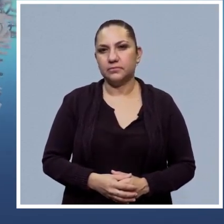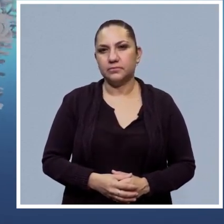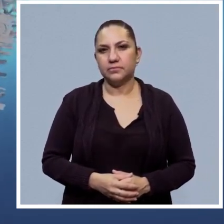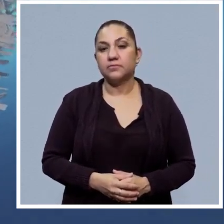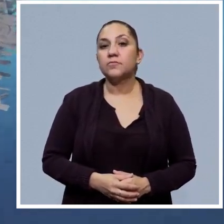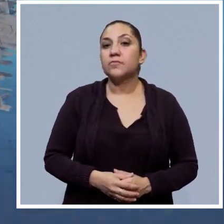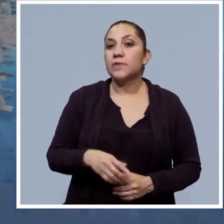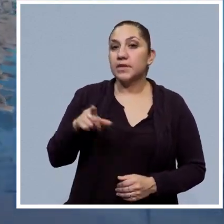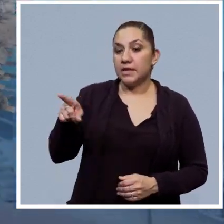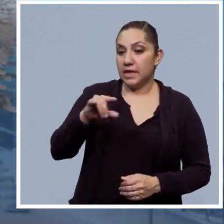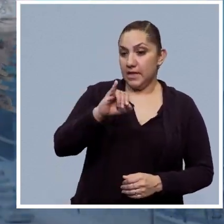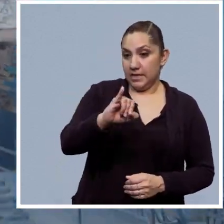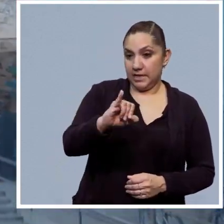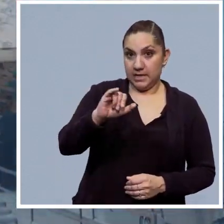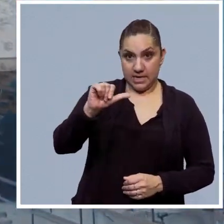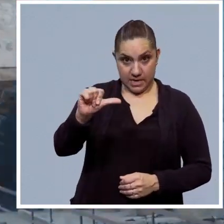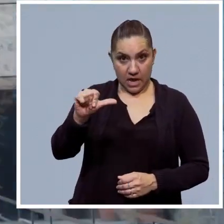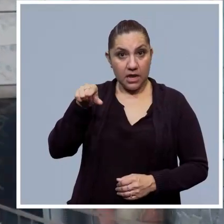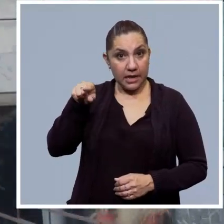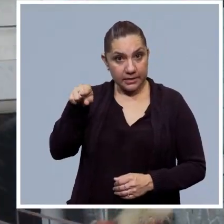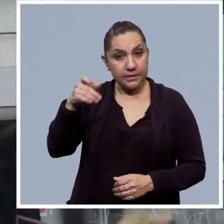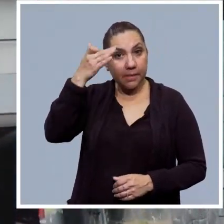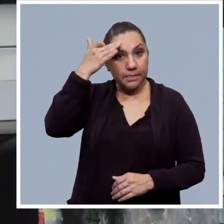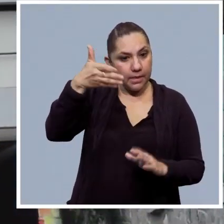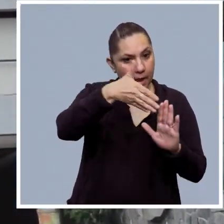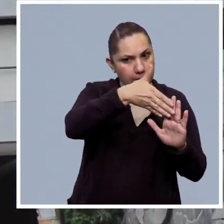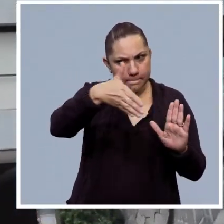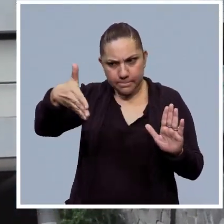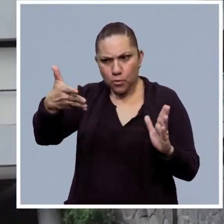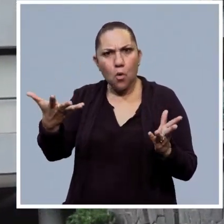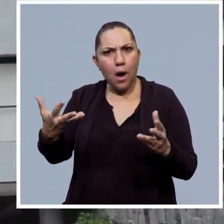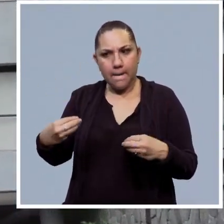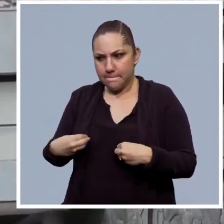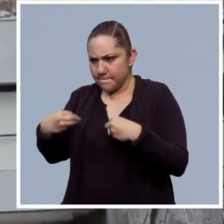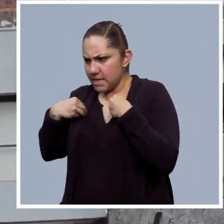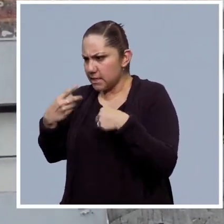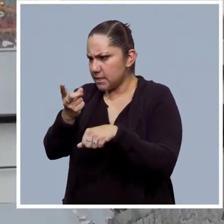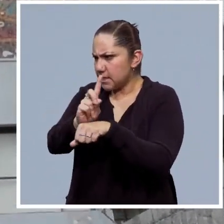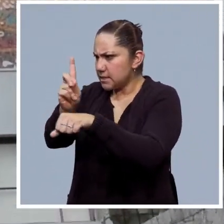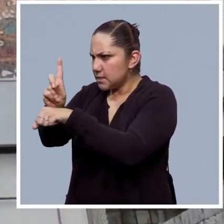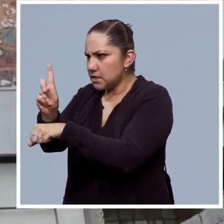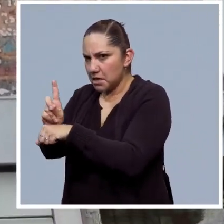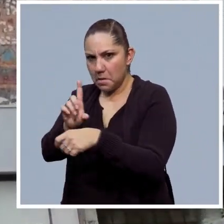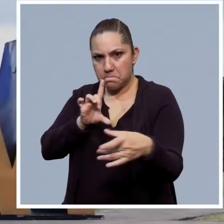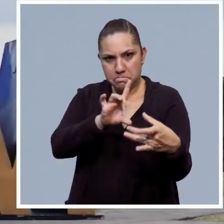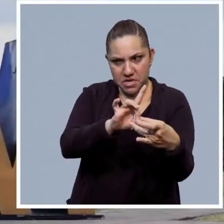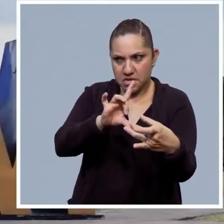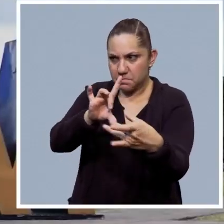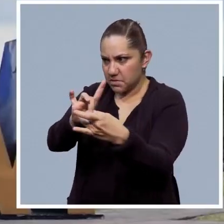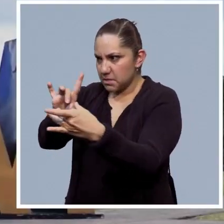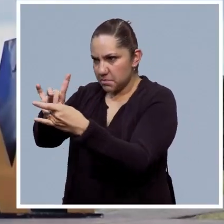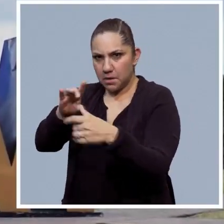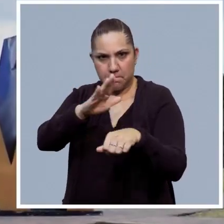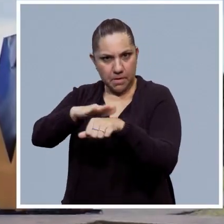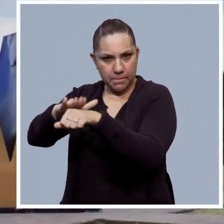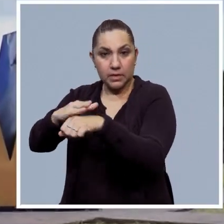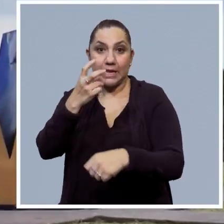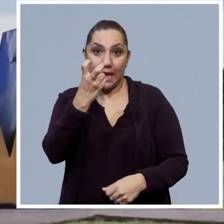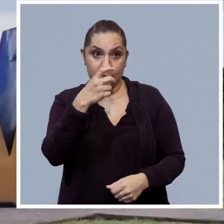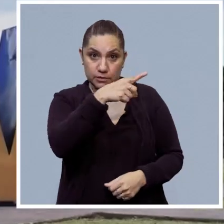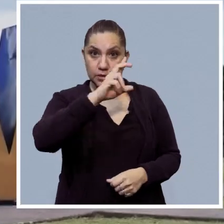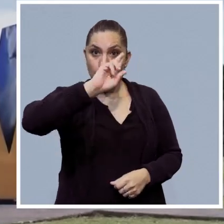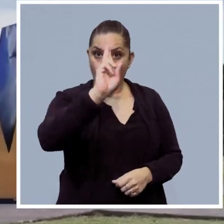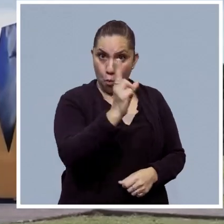La inteligencia artificial tiene cada vez más aplicaciones en nuestra vida cotidiana y la UNAM se mantiene a la vanguardia tecnológica para